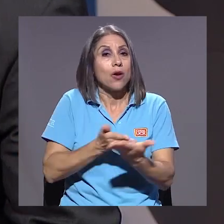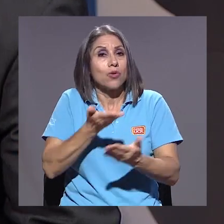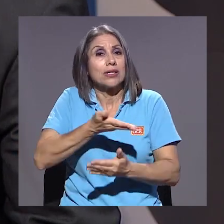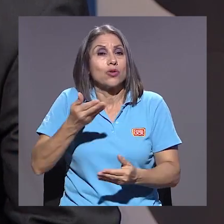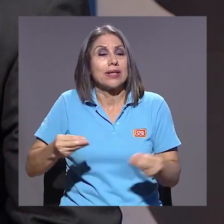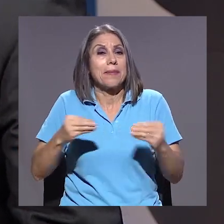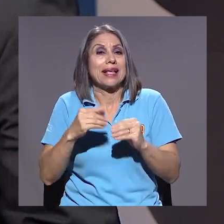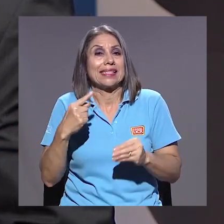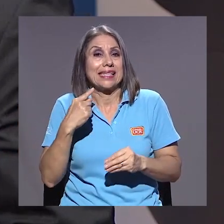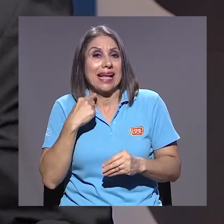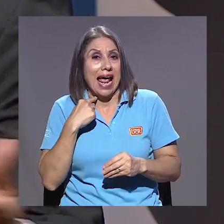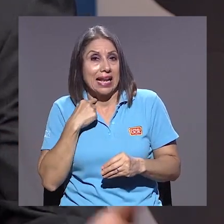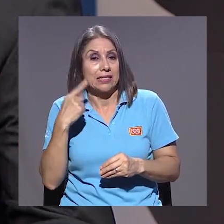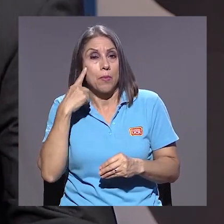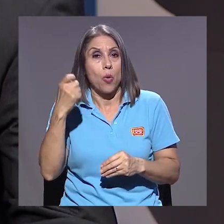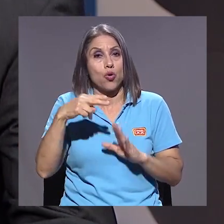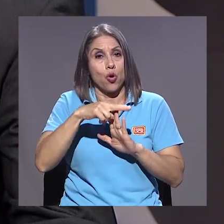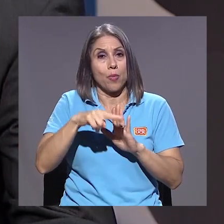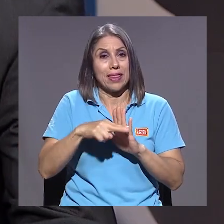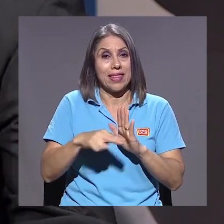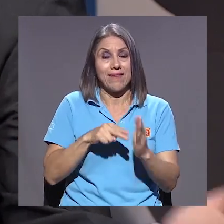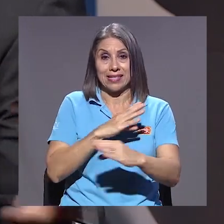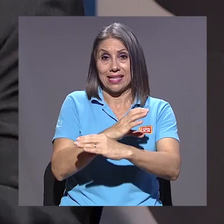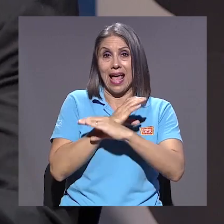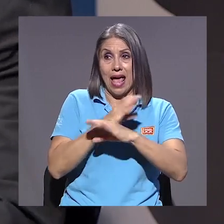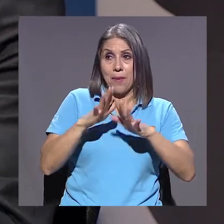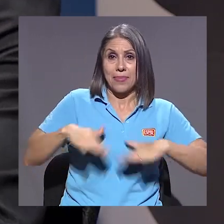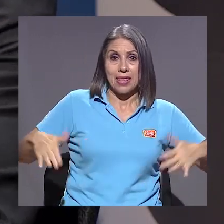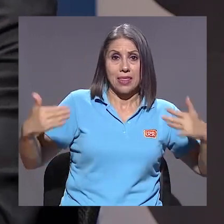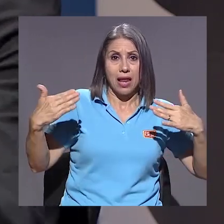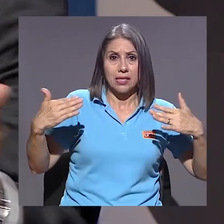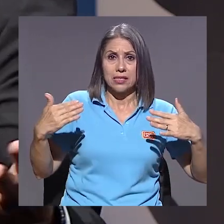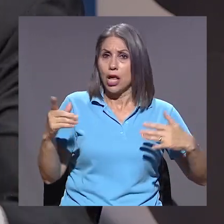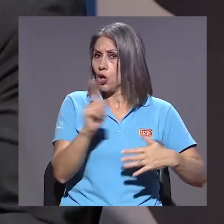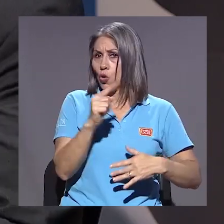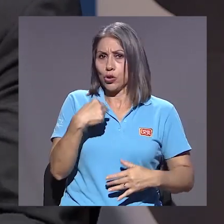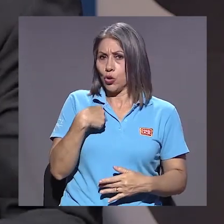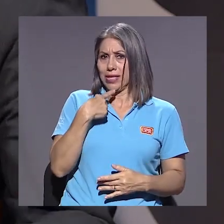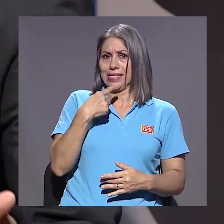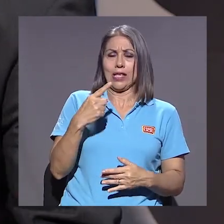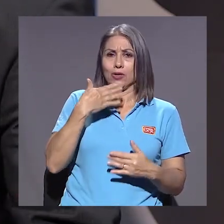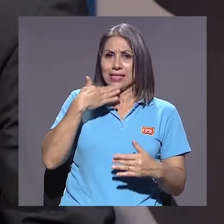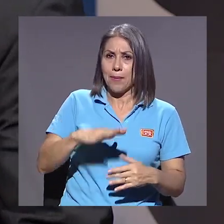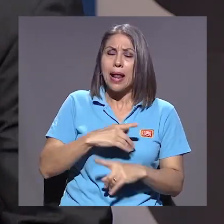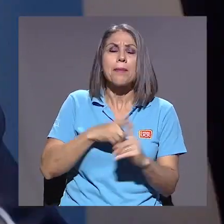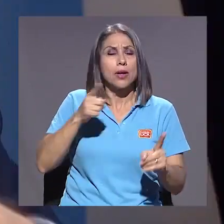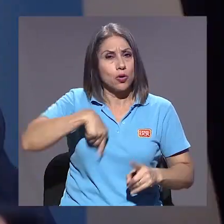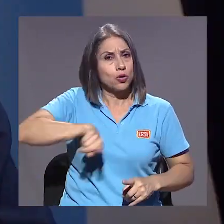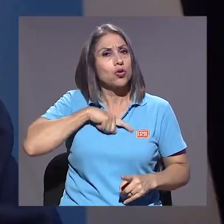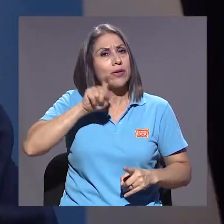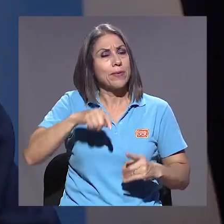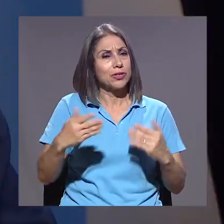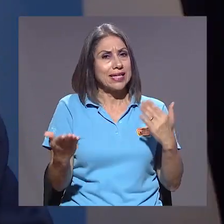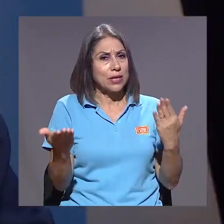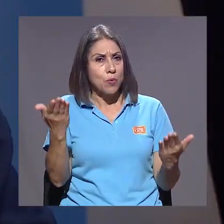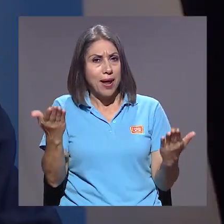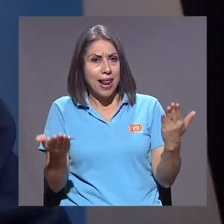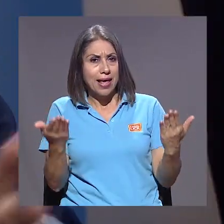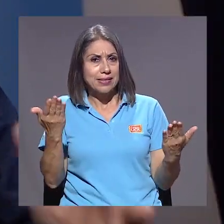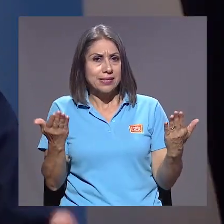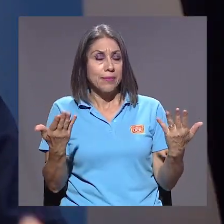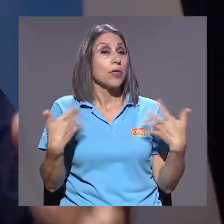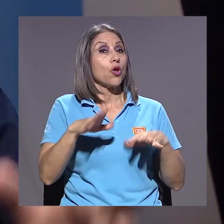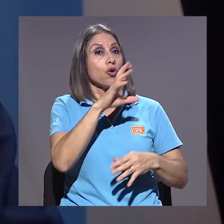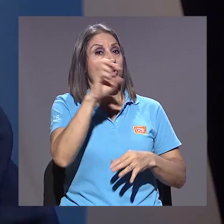normativas ambientales, que no están mal, no estoy diciendo que sea malo, pero que es un balance que la sociedad tiene que hacer. No, los costarricenses apoyan mucho